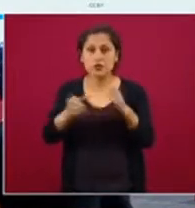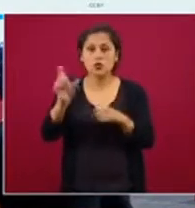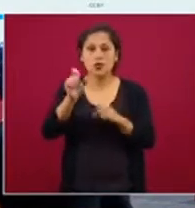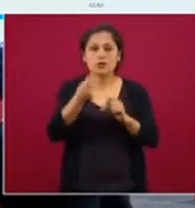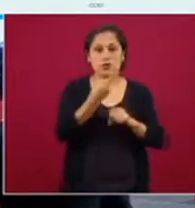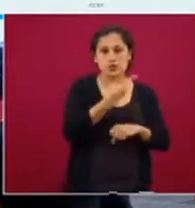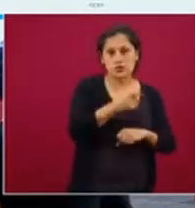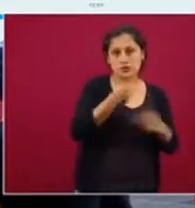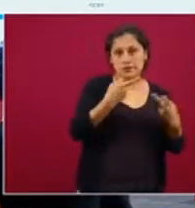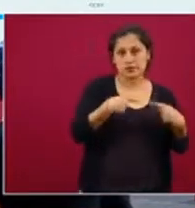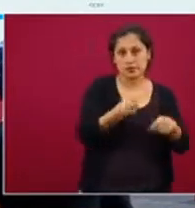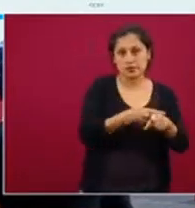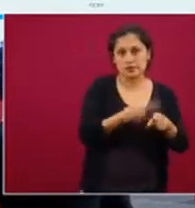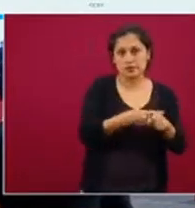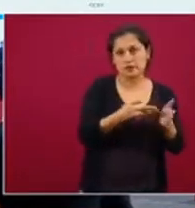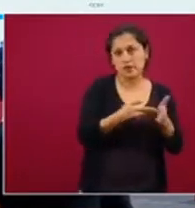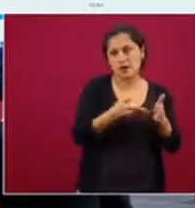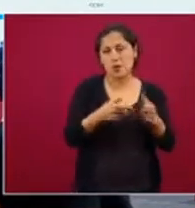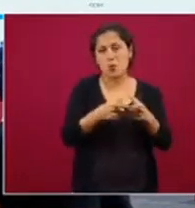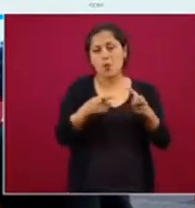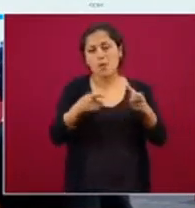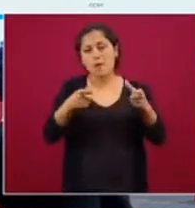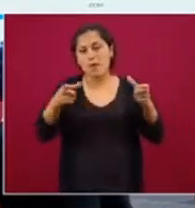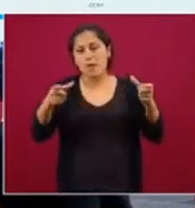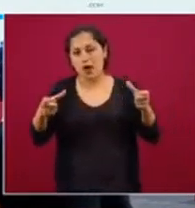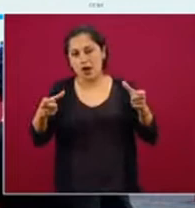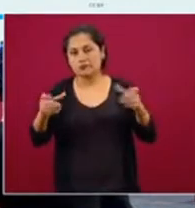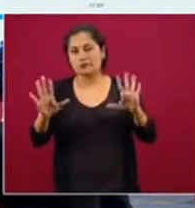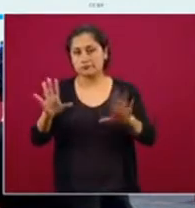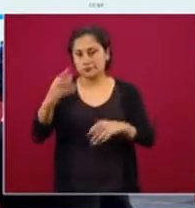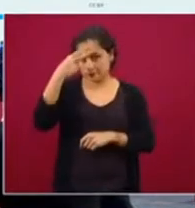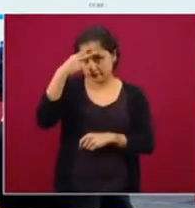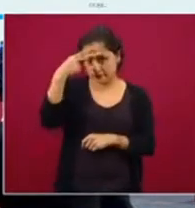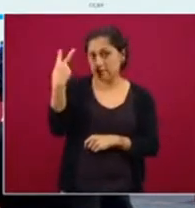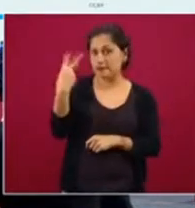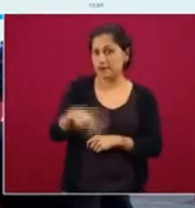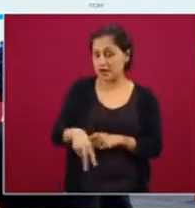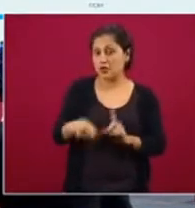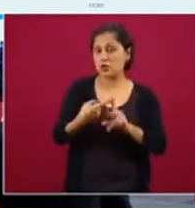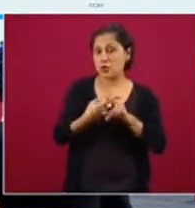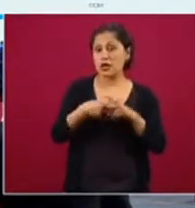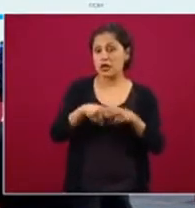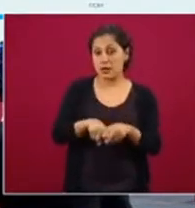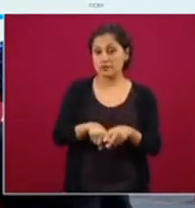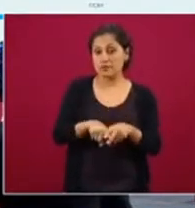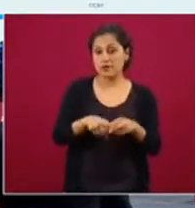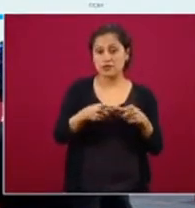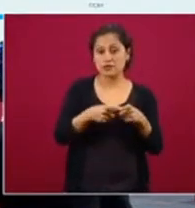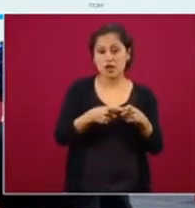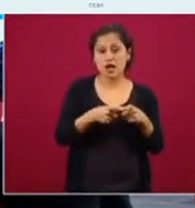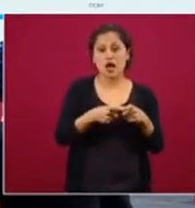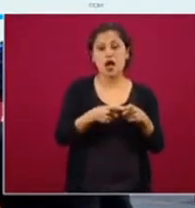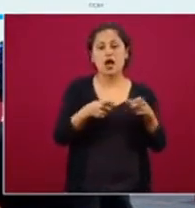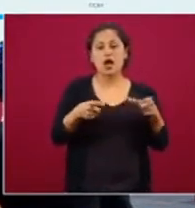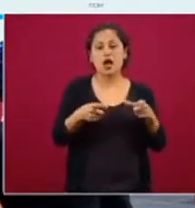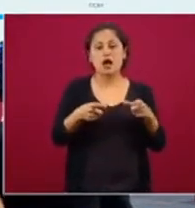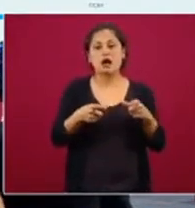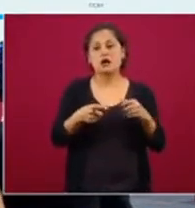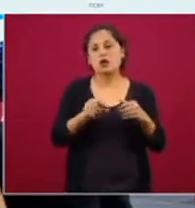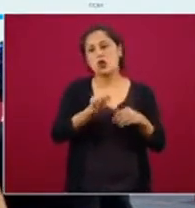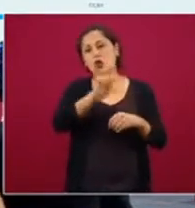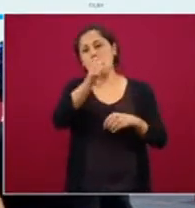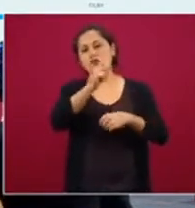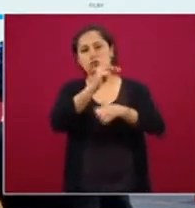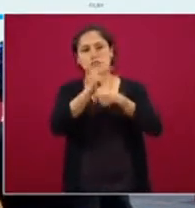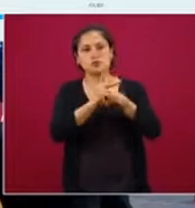100. En México empezamos también con una velocidad grande, no tan grande como apenas se logra